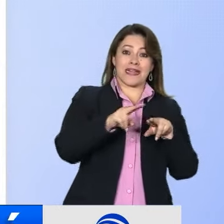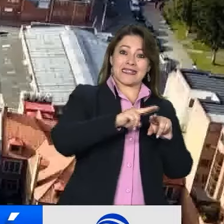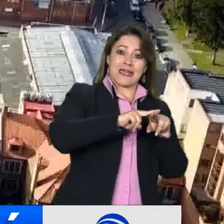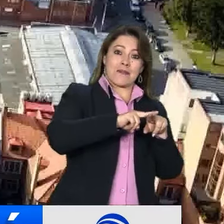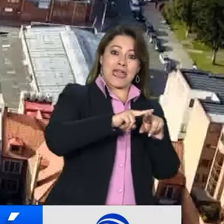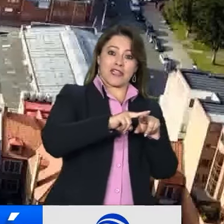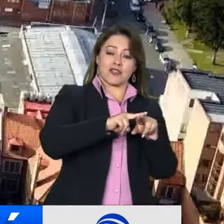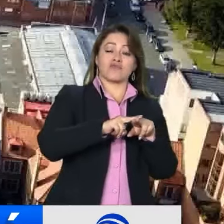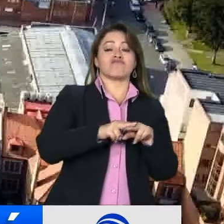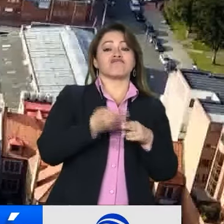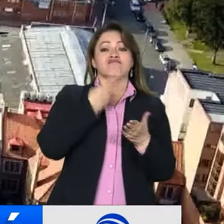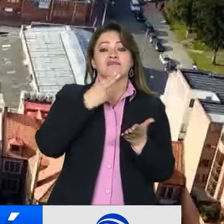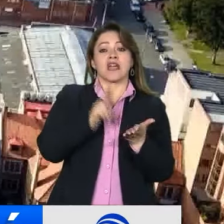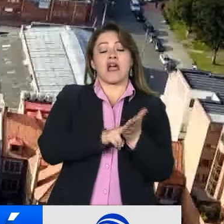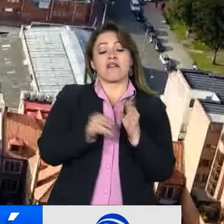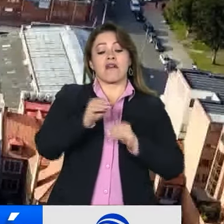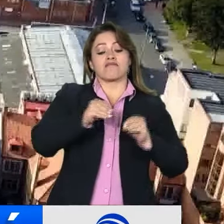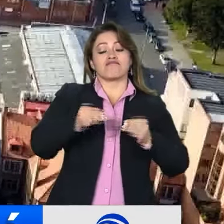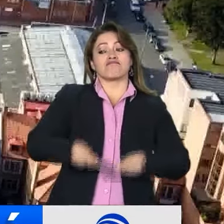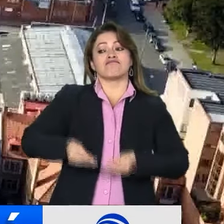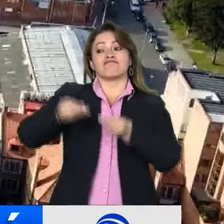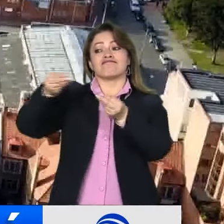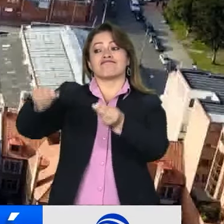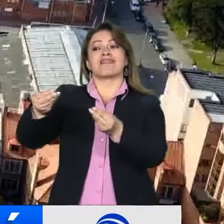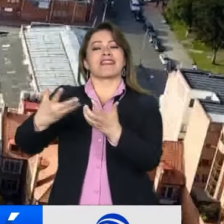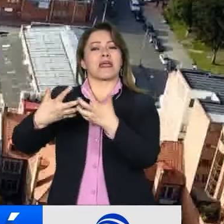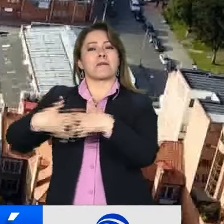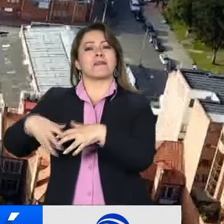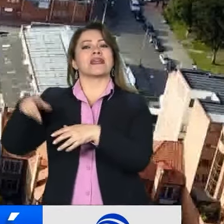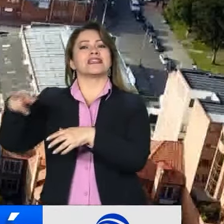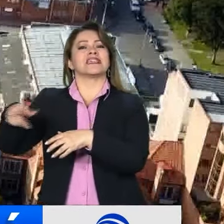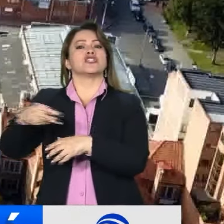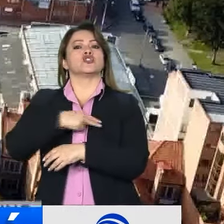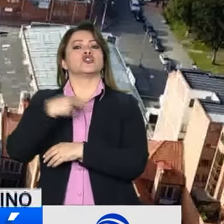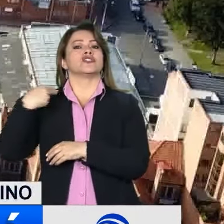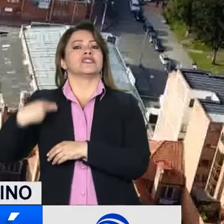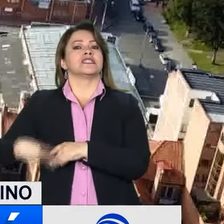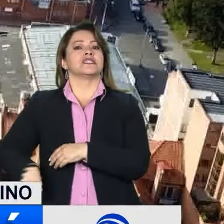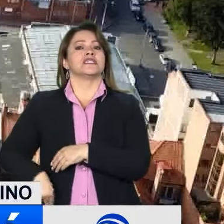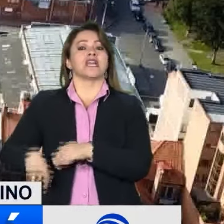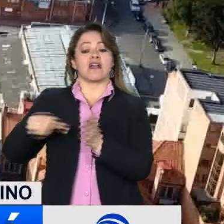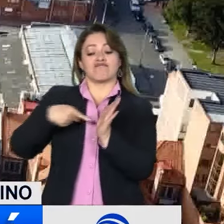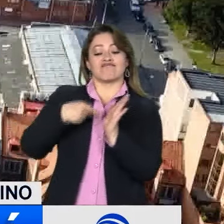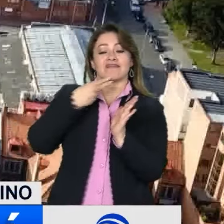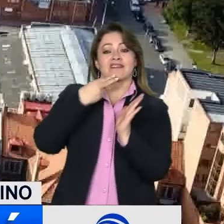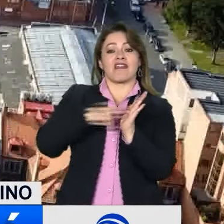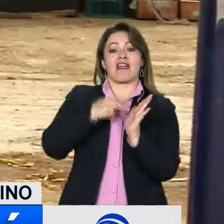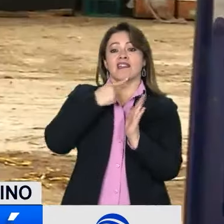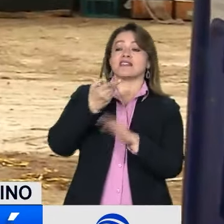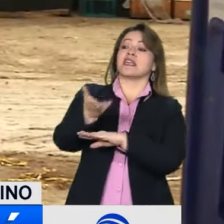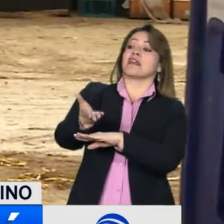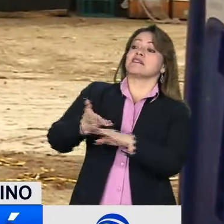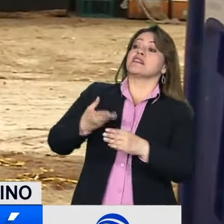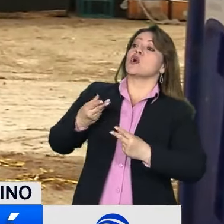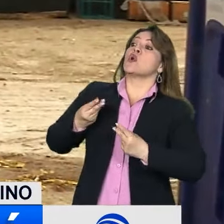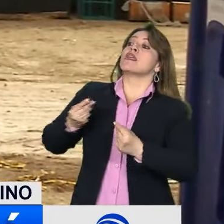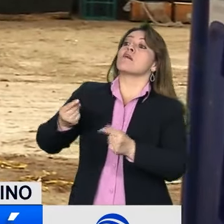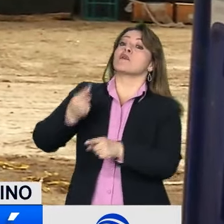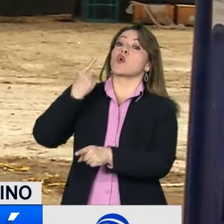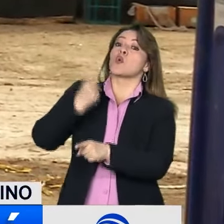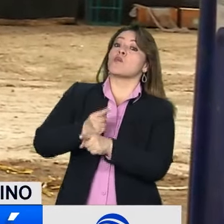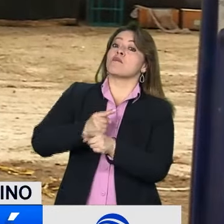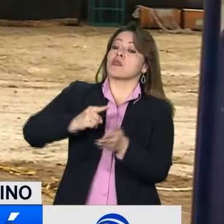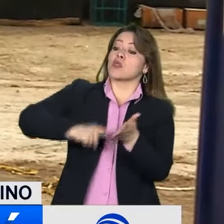chino encargado de la primera línea del metro de la capital ejecutar acciones que permitan el cumplimiento del contrato, que